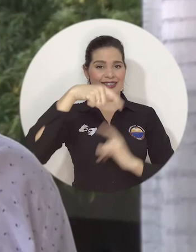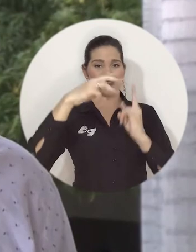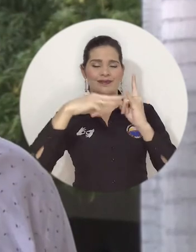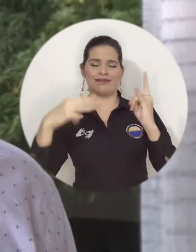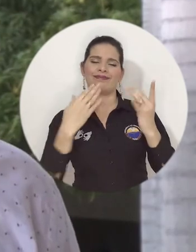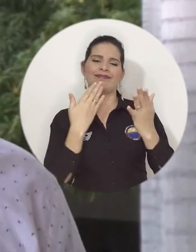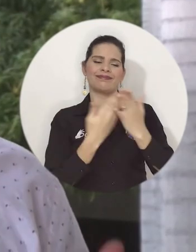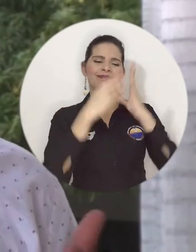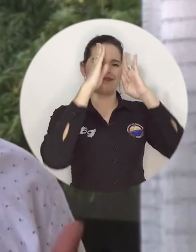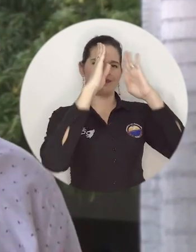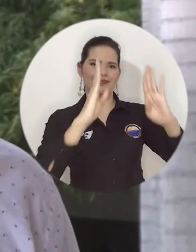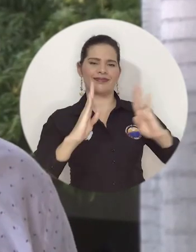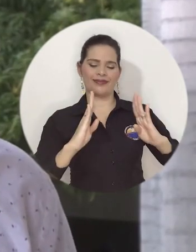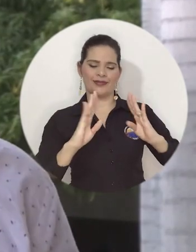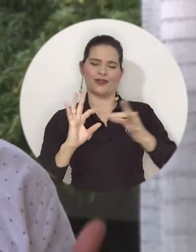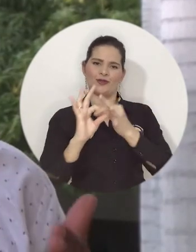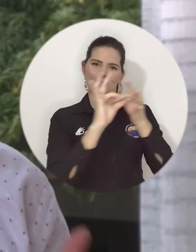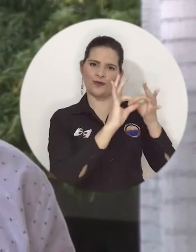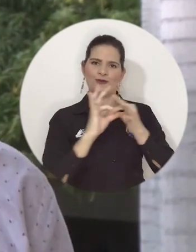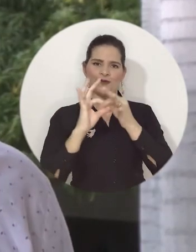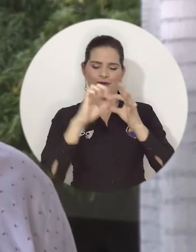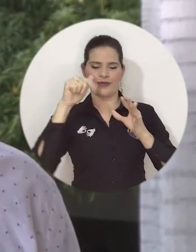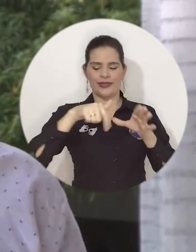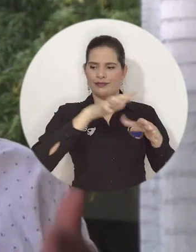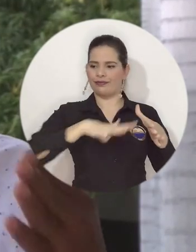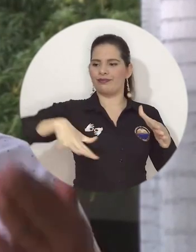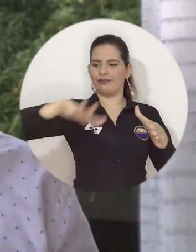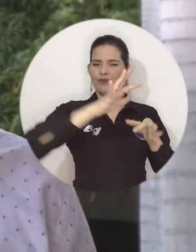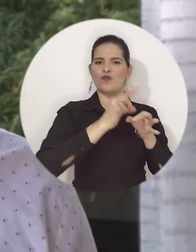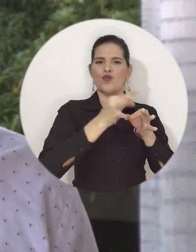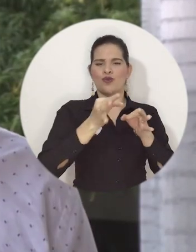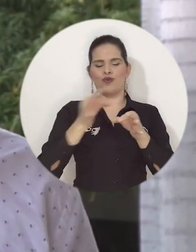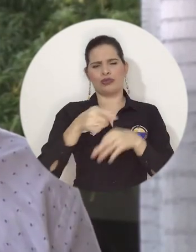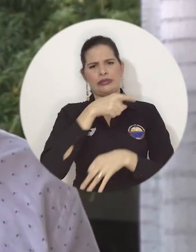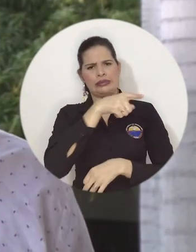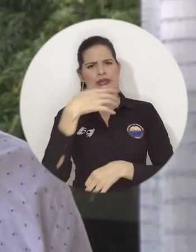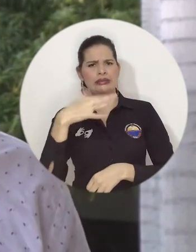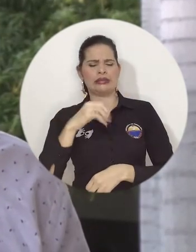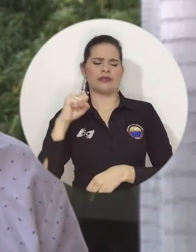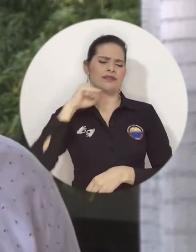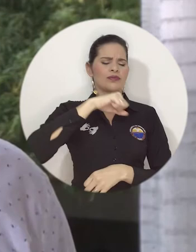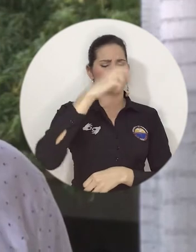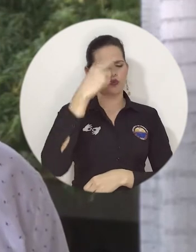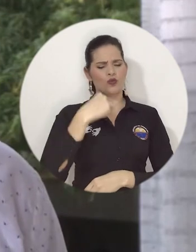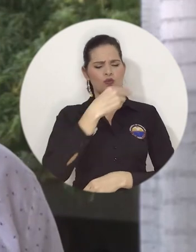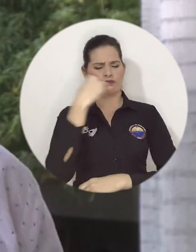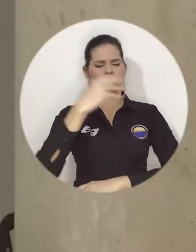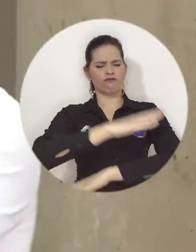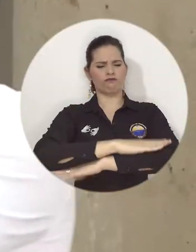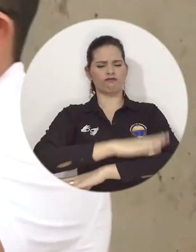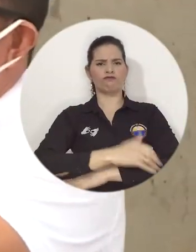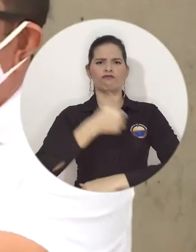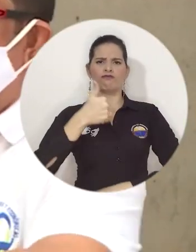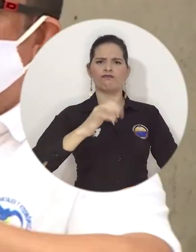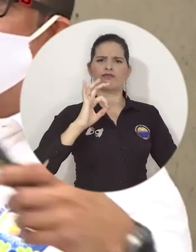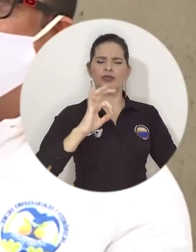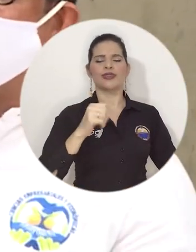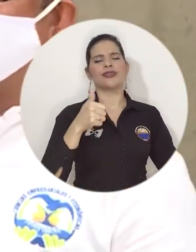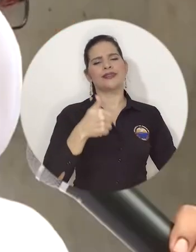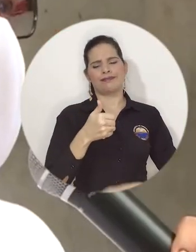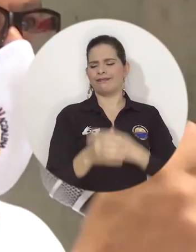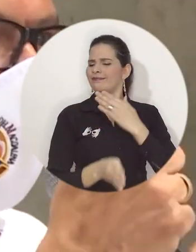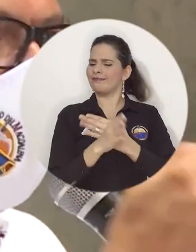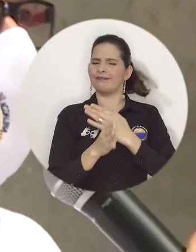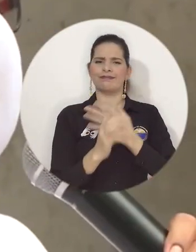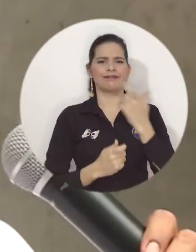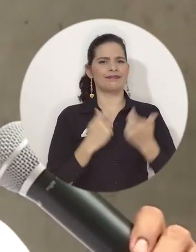su compromiso y la verdad que se hace necesario continuar este proceso de transformación del Magdalena. San Zenón